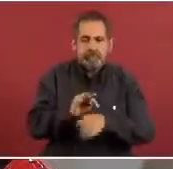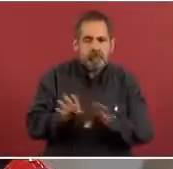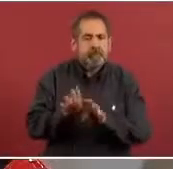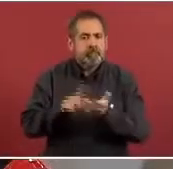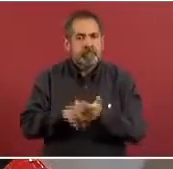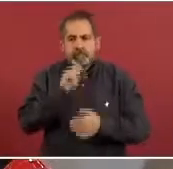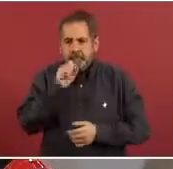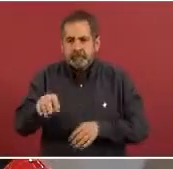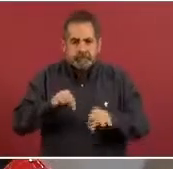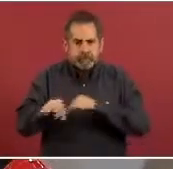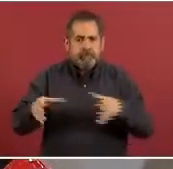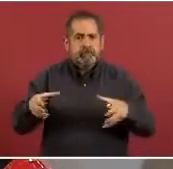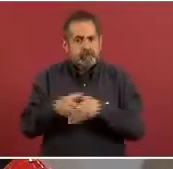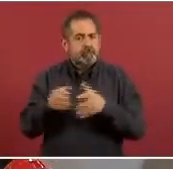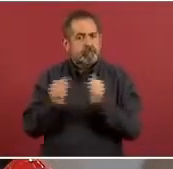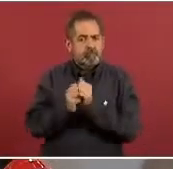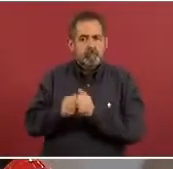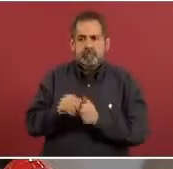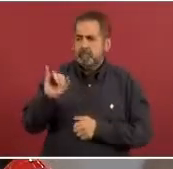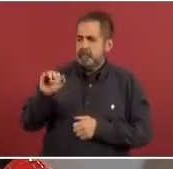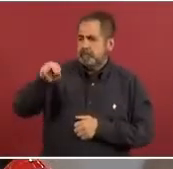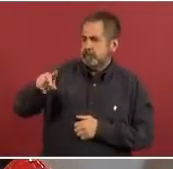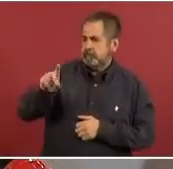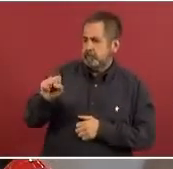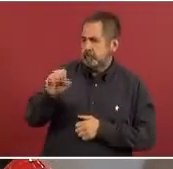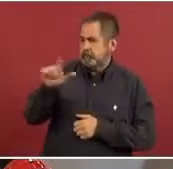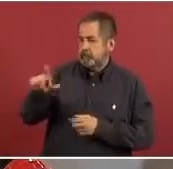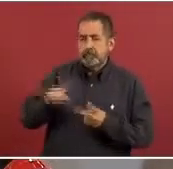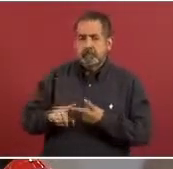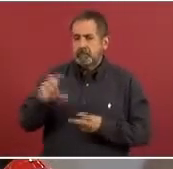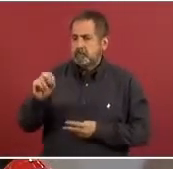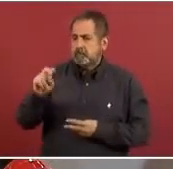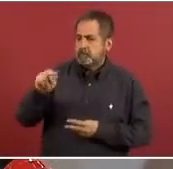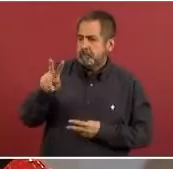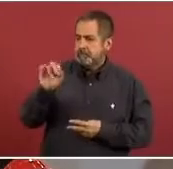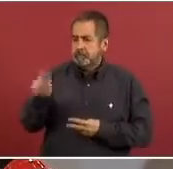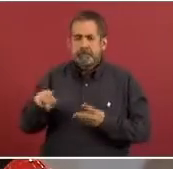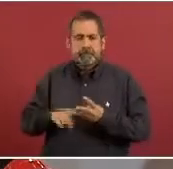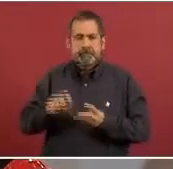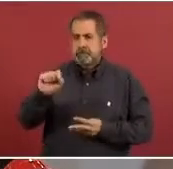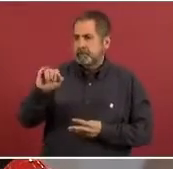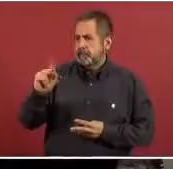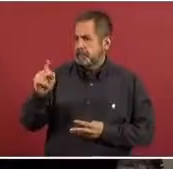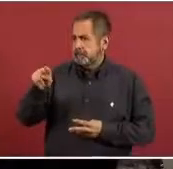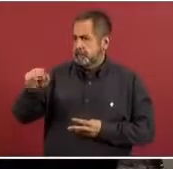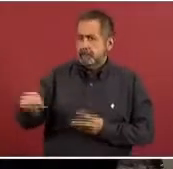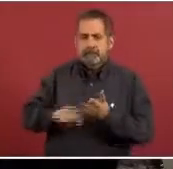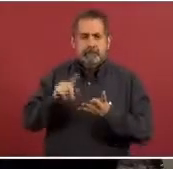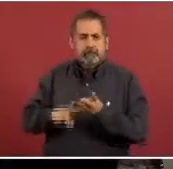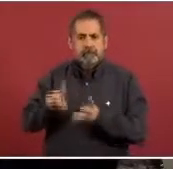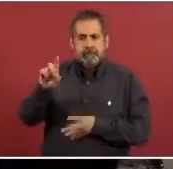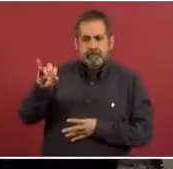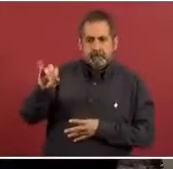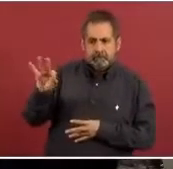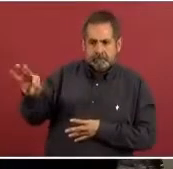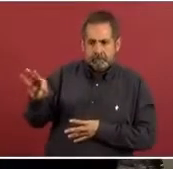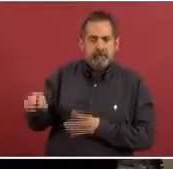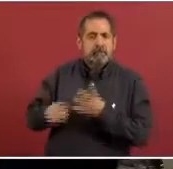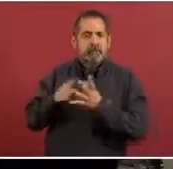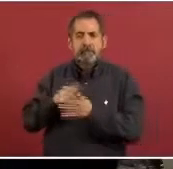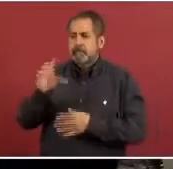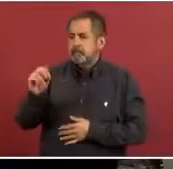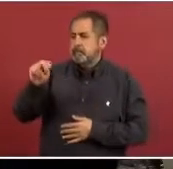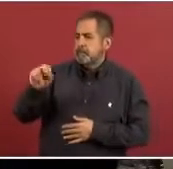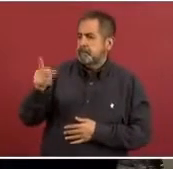Y trabajamos cercanamente con el INDESOL, con la CONAVIM, con el CIPINA, con el sistema DIF y con